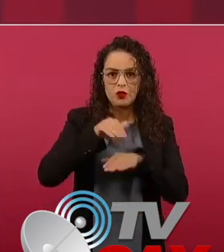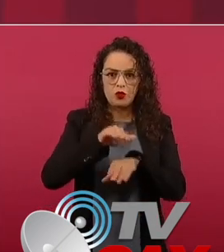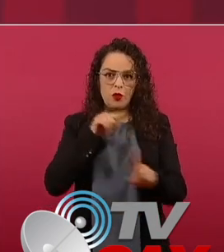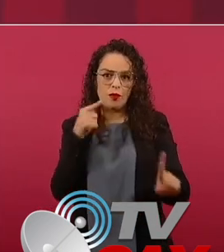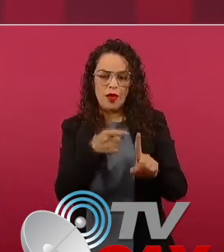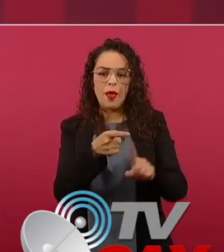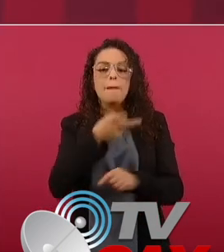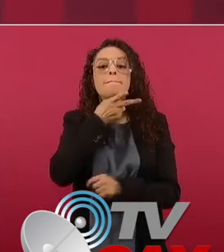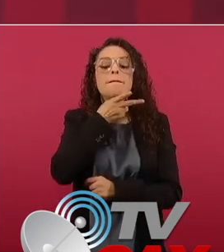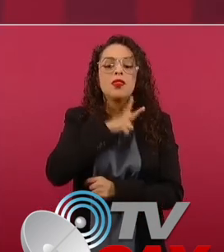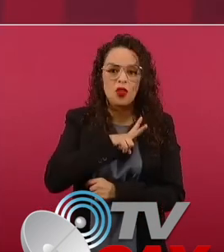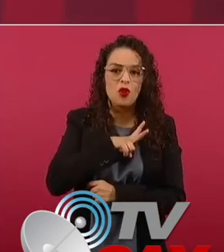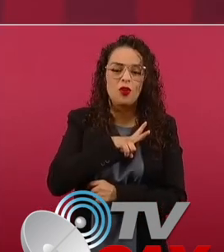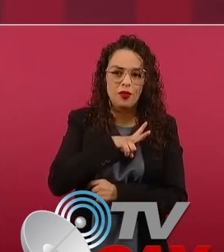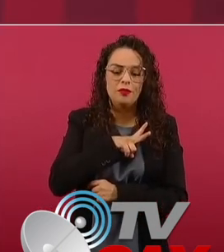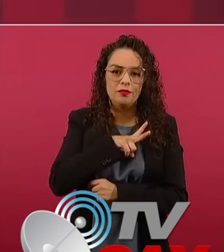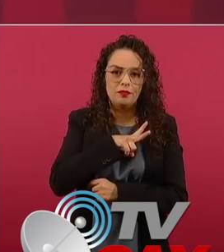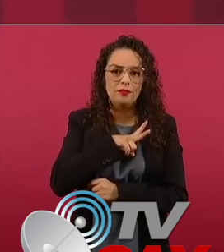Entonces,